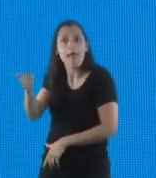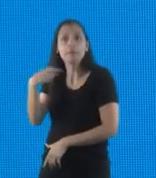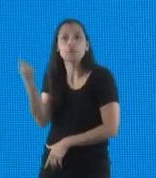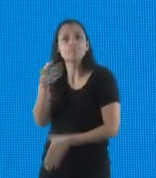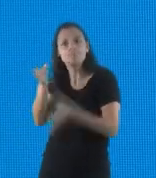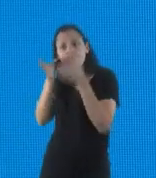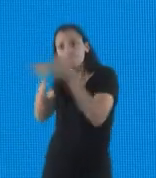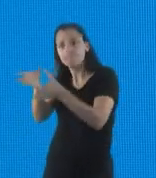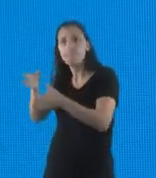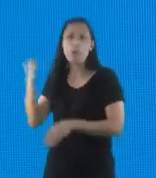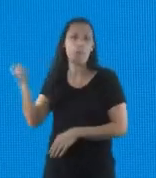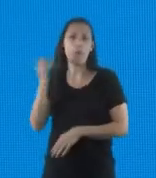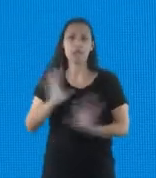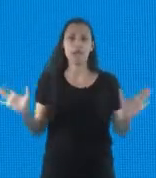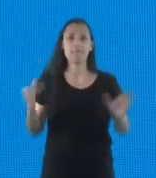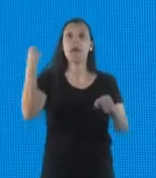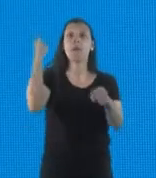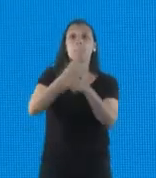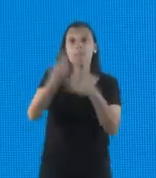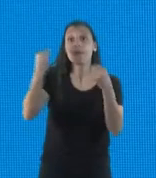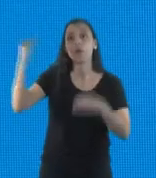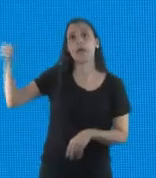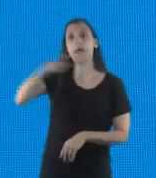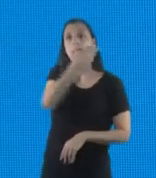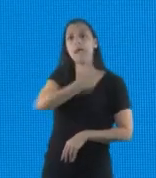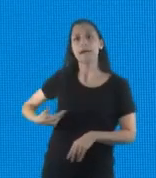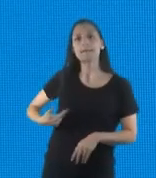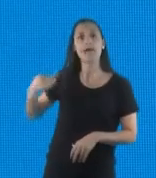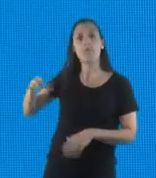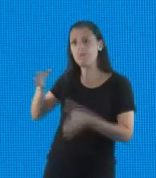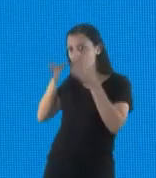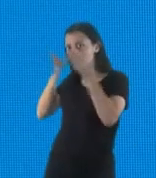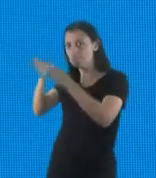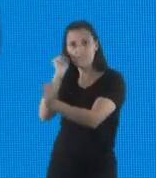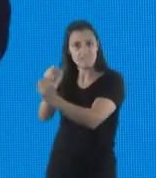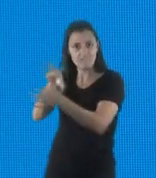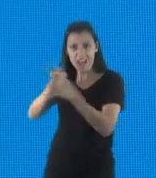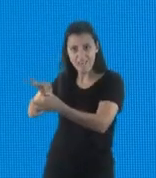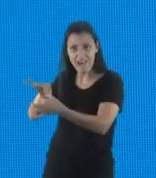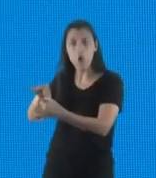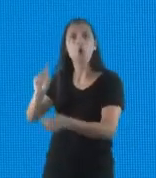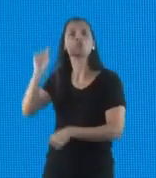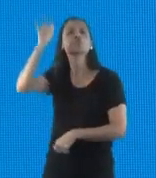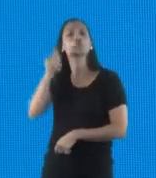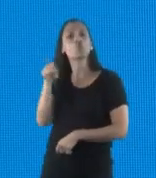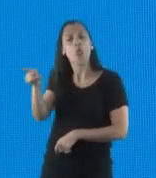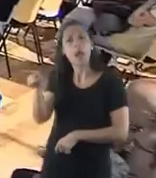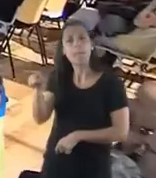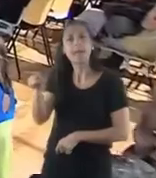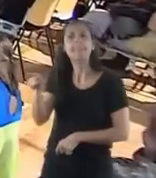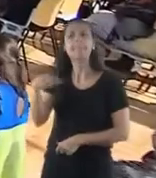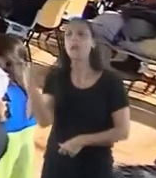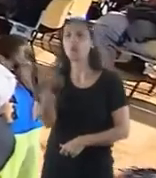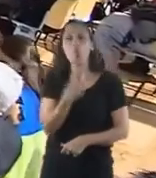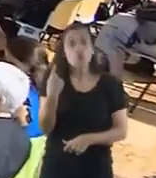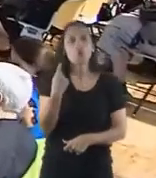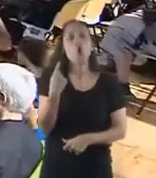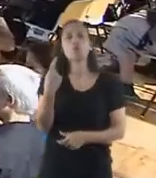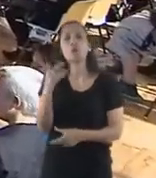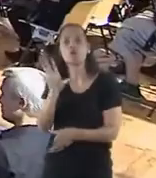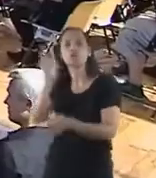es clave, primero, que el Estado intervenga. No solamente nos animamos a